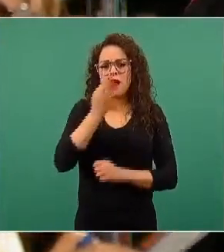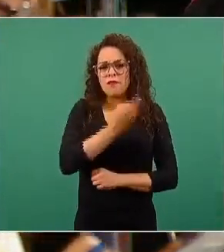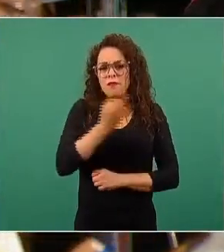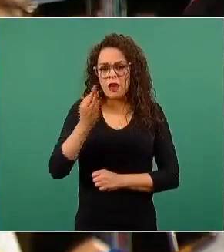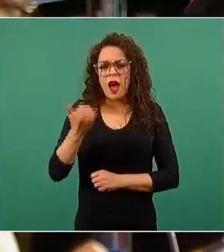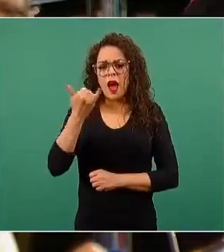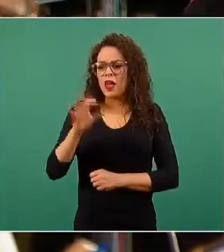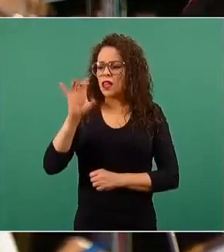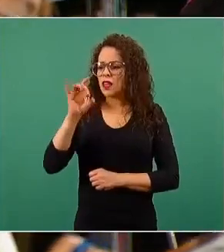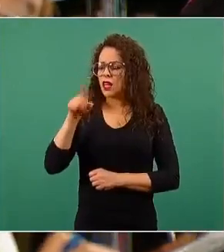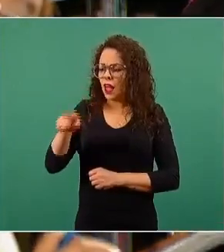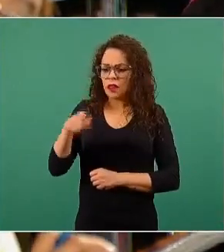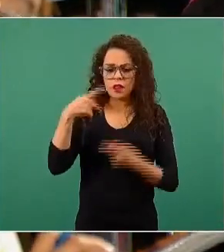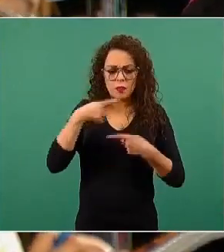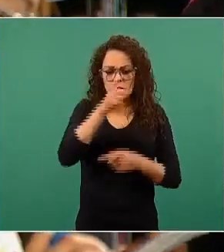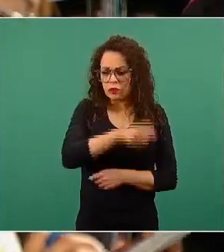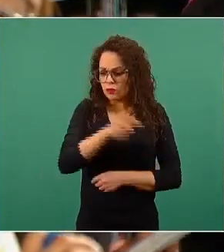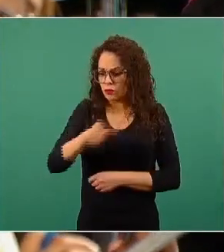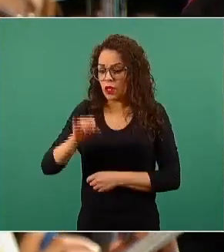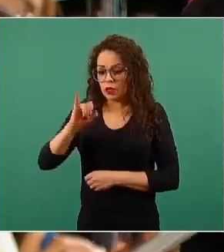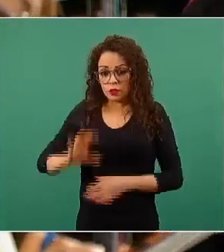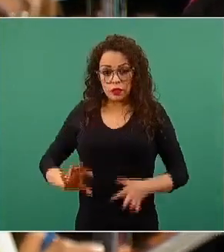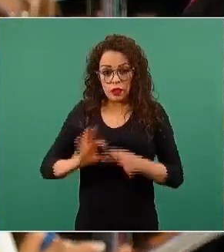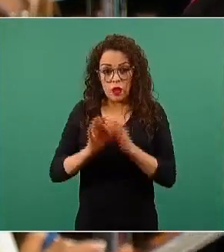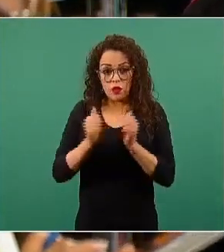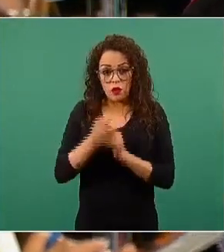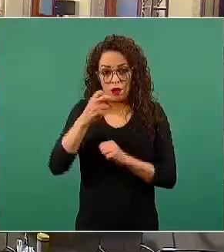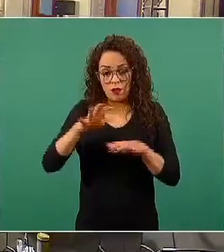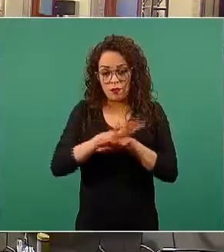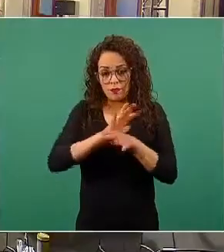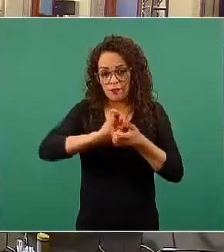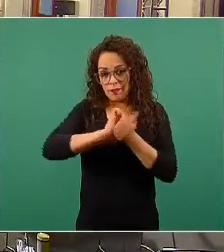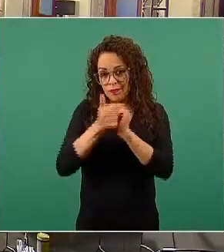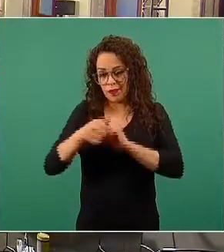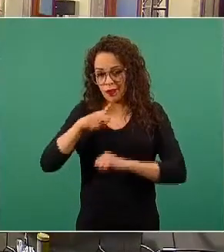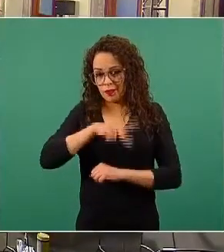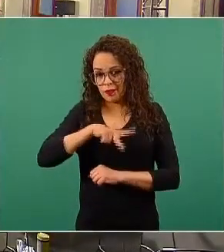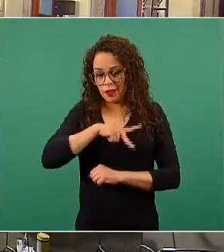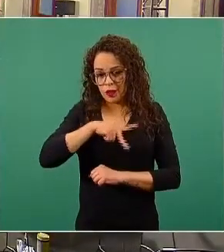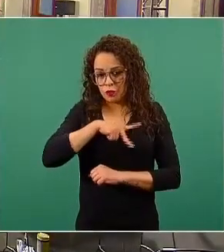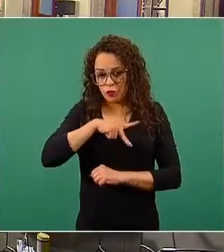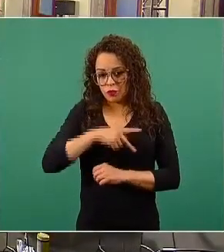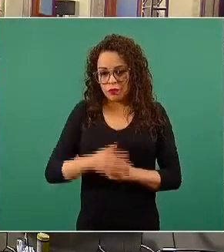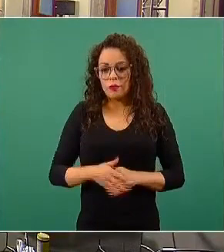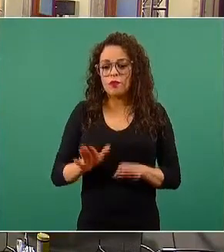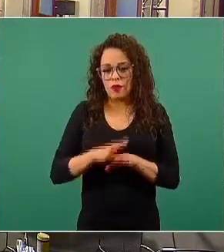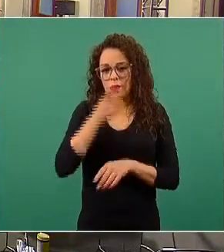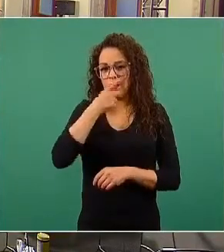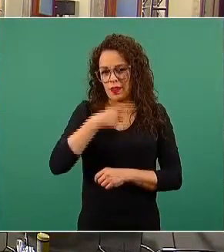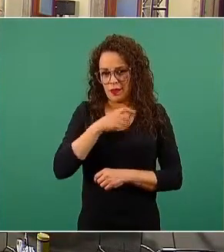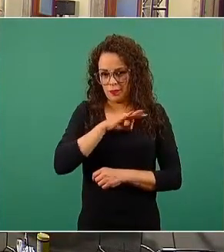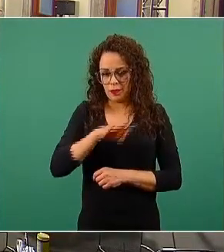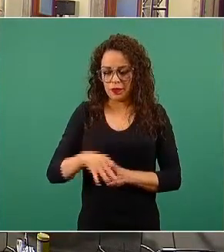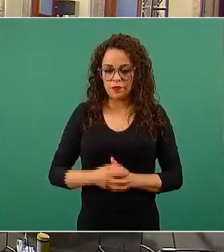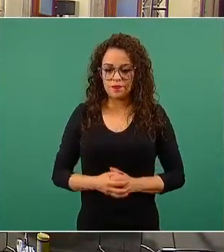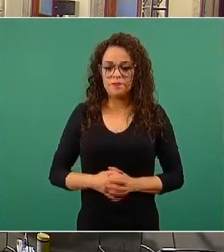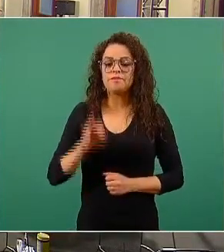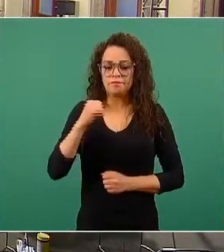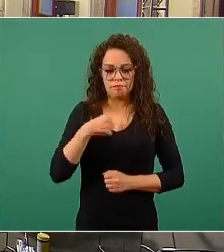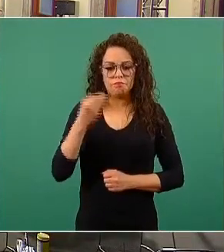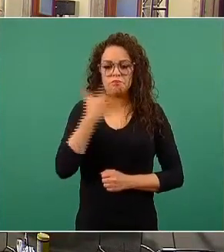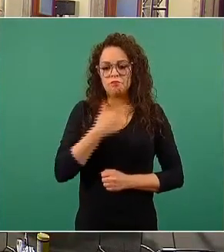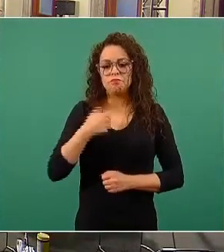30 casos vinculantes? Y bueno, ojalá me dé tiempo para otra. Gracias. Contesto brevemente. La primera, muchas gracias,